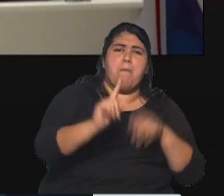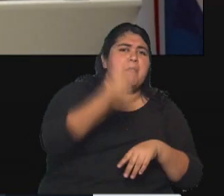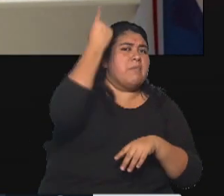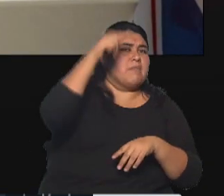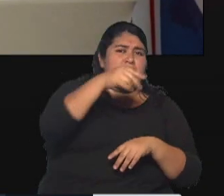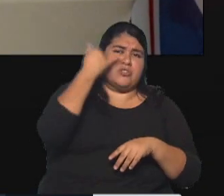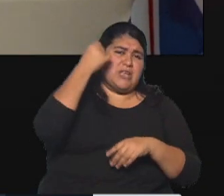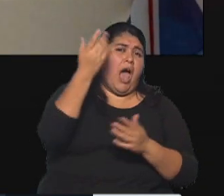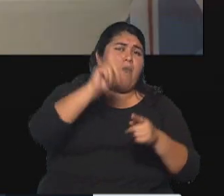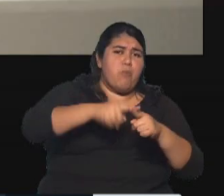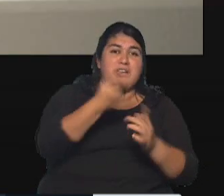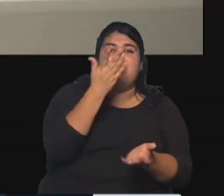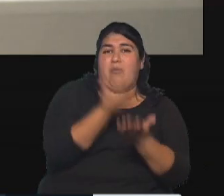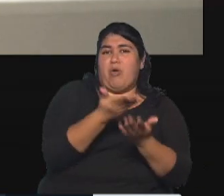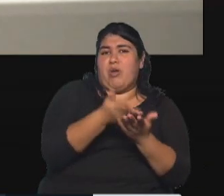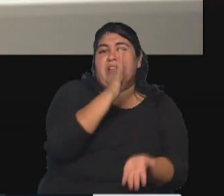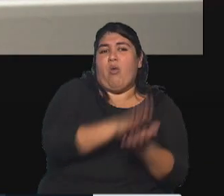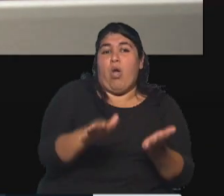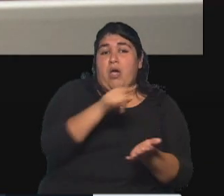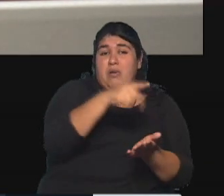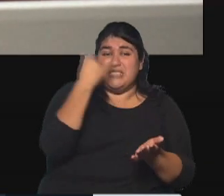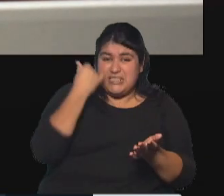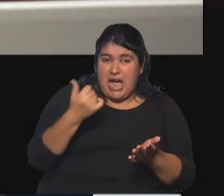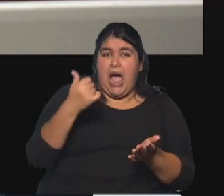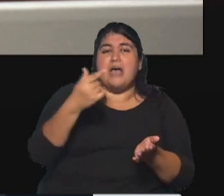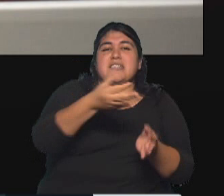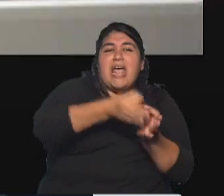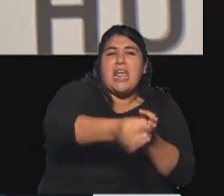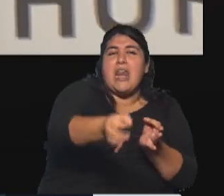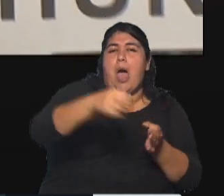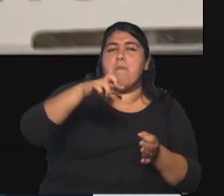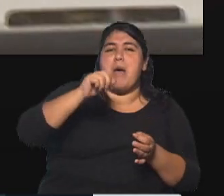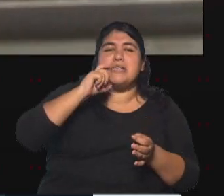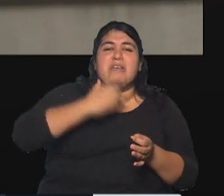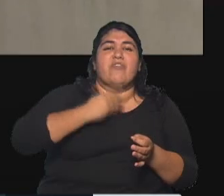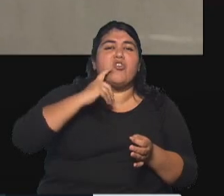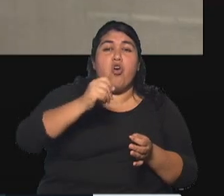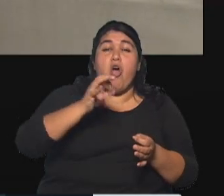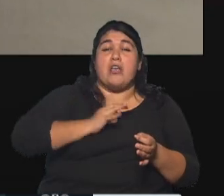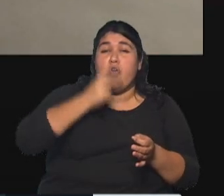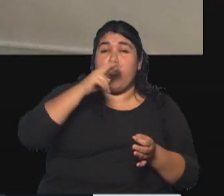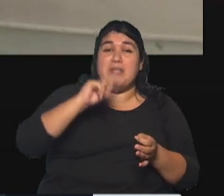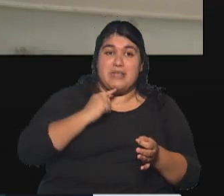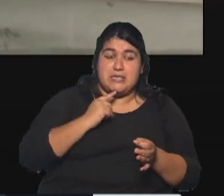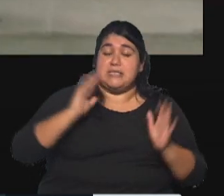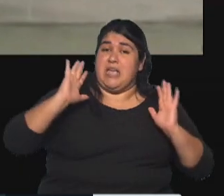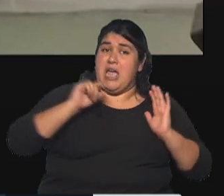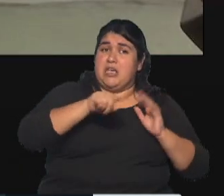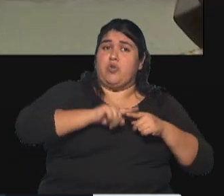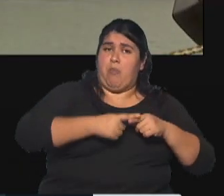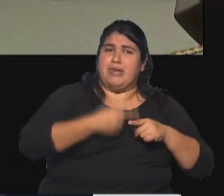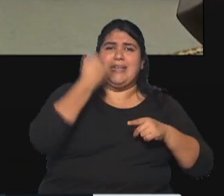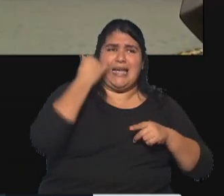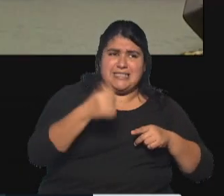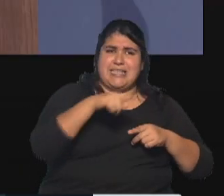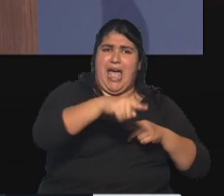Donde tiene una política offshore en las islas del Pacífico, ¿no? De 2013, con lo cual es una política que ya lleva un